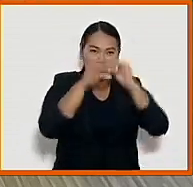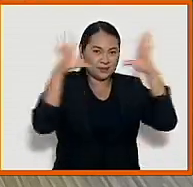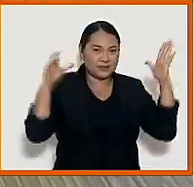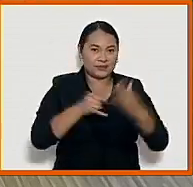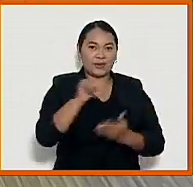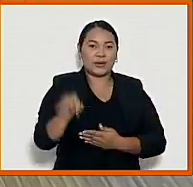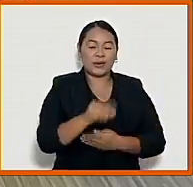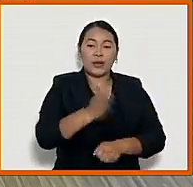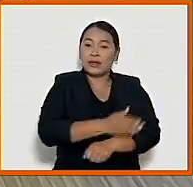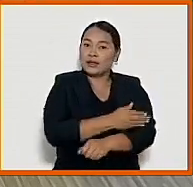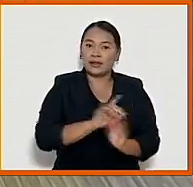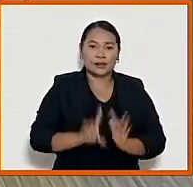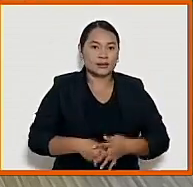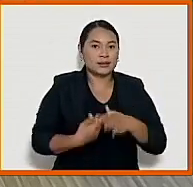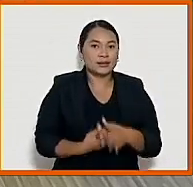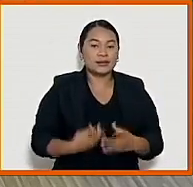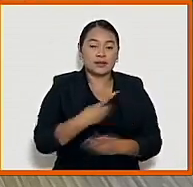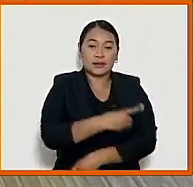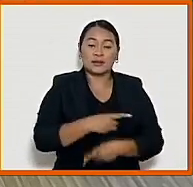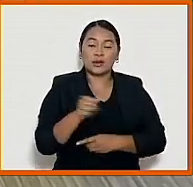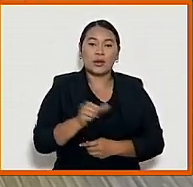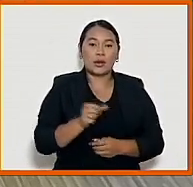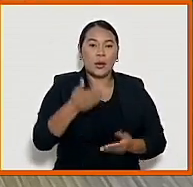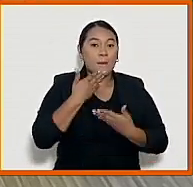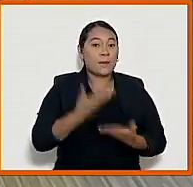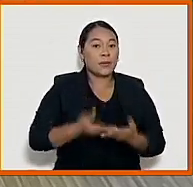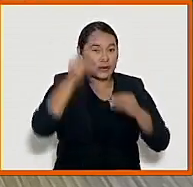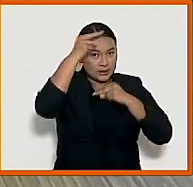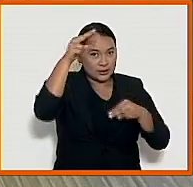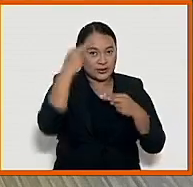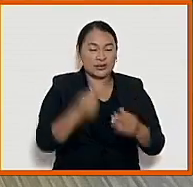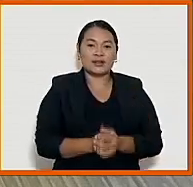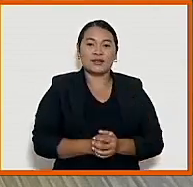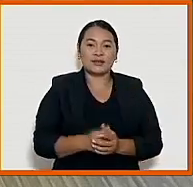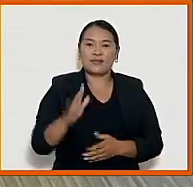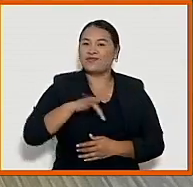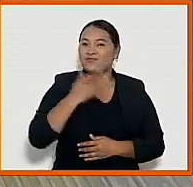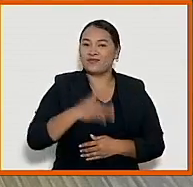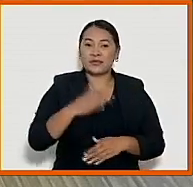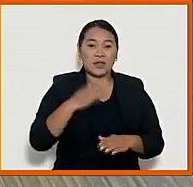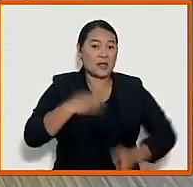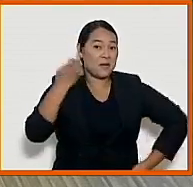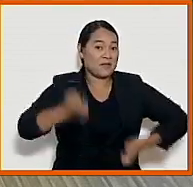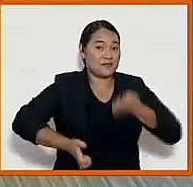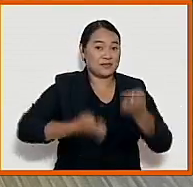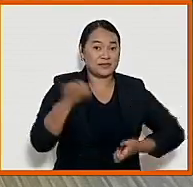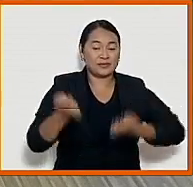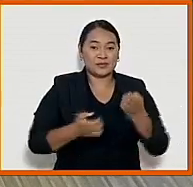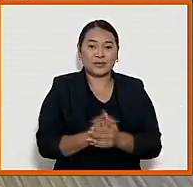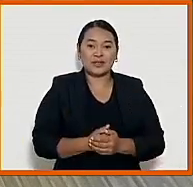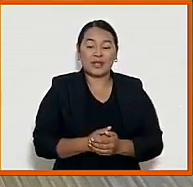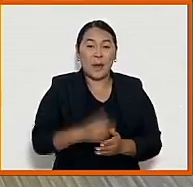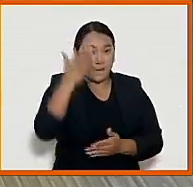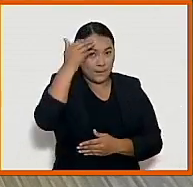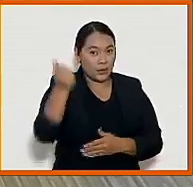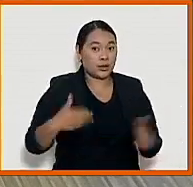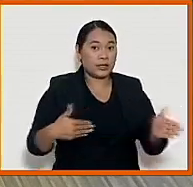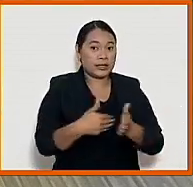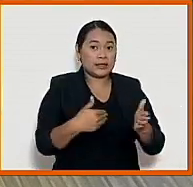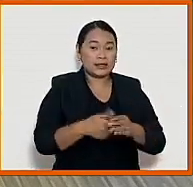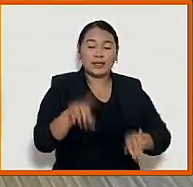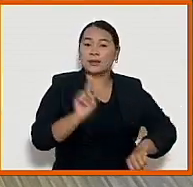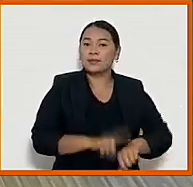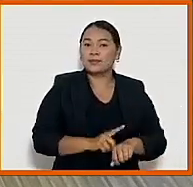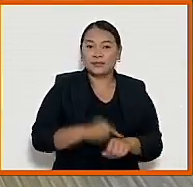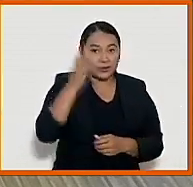iniciar con nuestra diversión, te tenemos grandes noticias, querido jugador. Y es que estamos sumamente emocionados y es que cada vez está más cerca el momento de conocer los